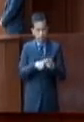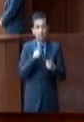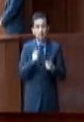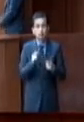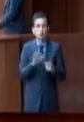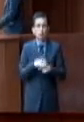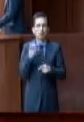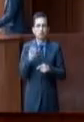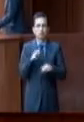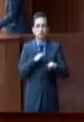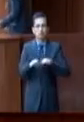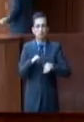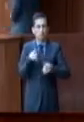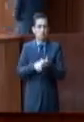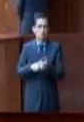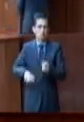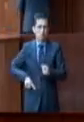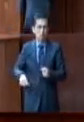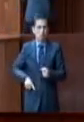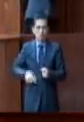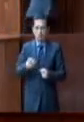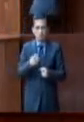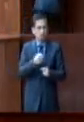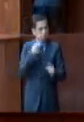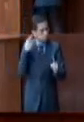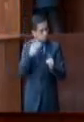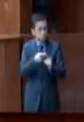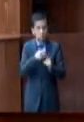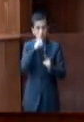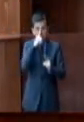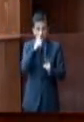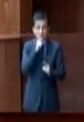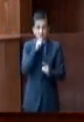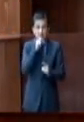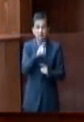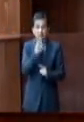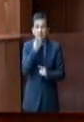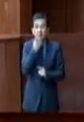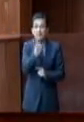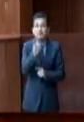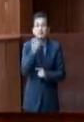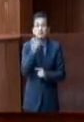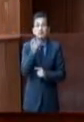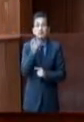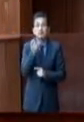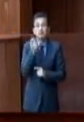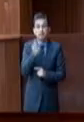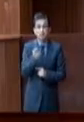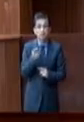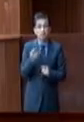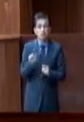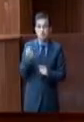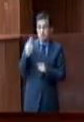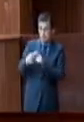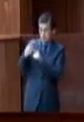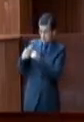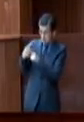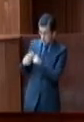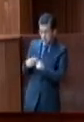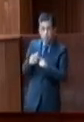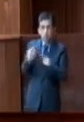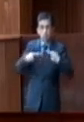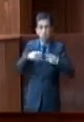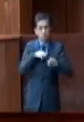gubernamental específicamente inclusive se hace mención de a funcionarios públicos que están llevando